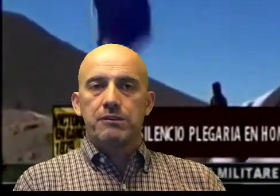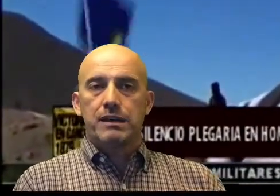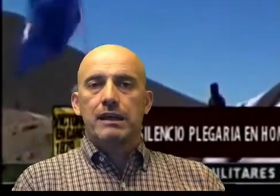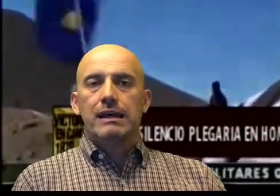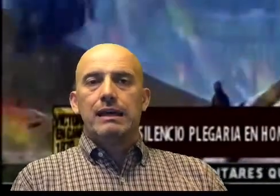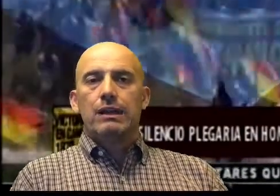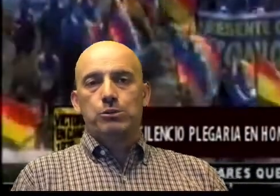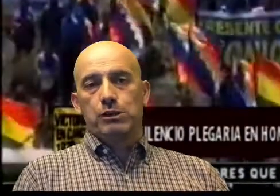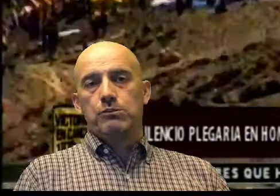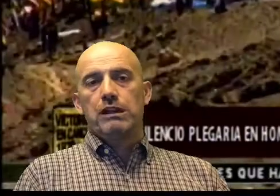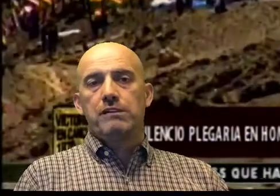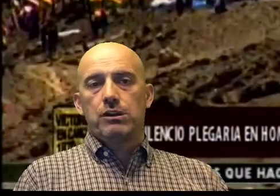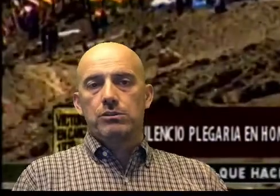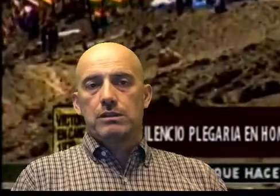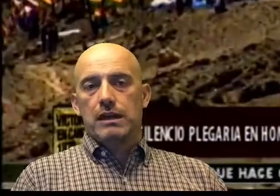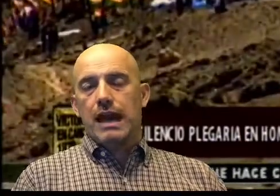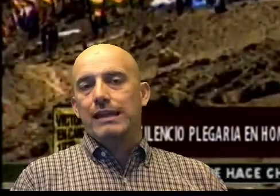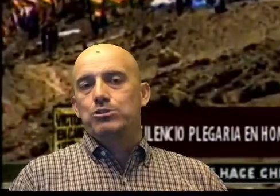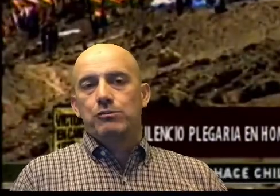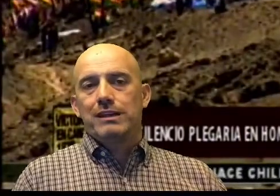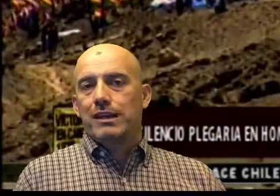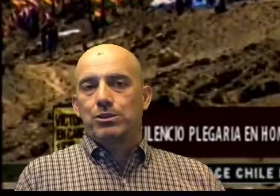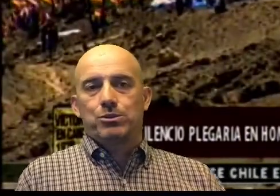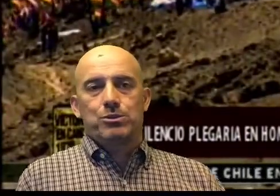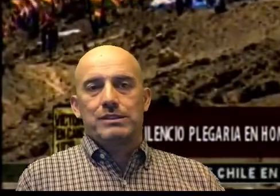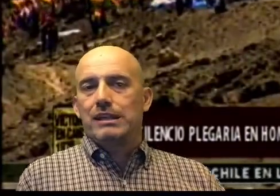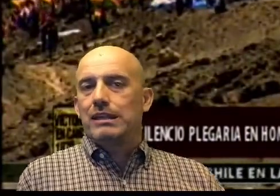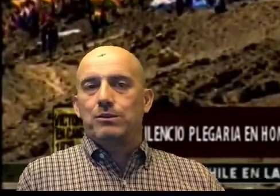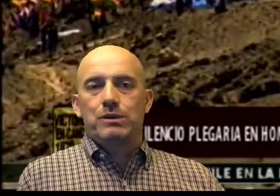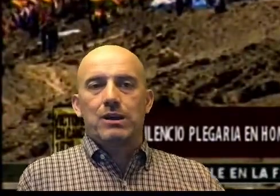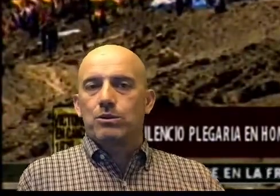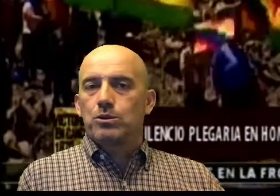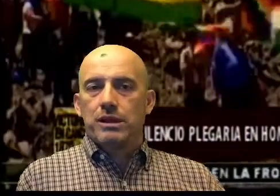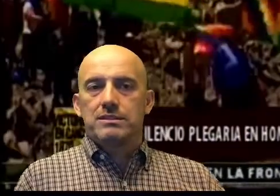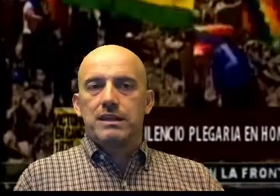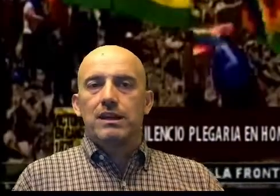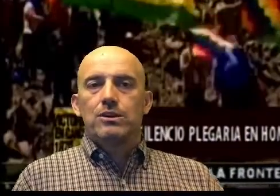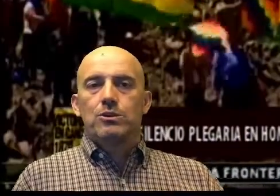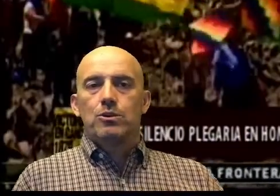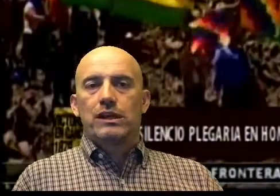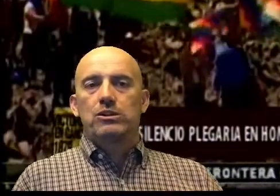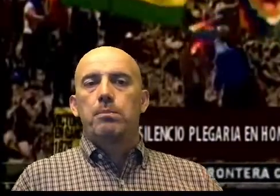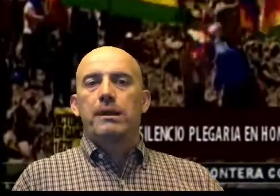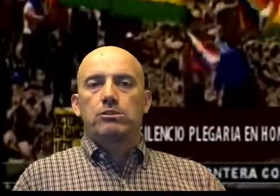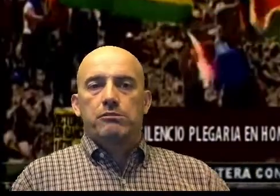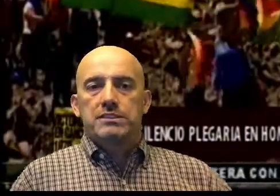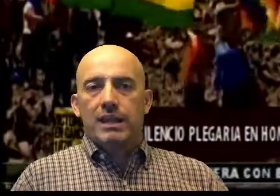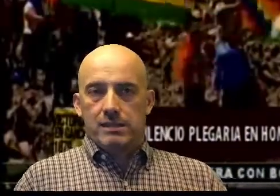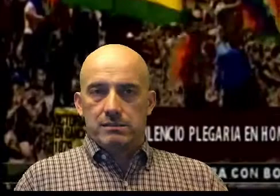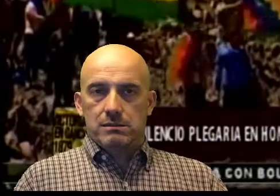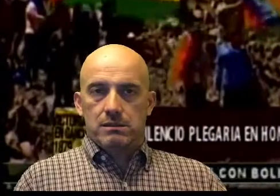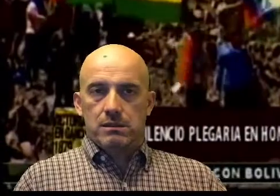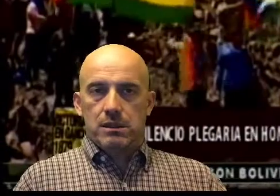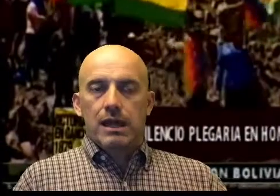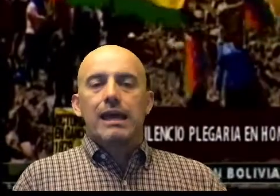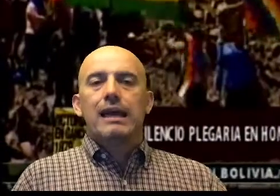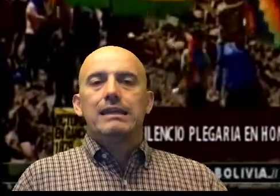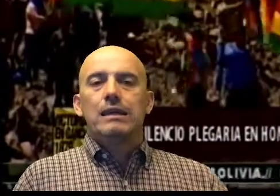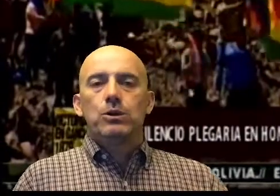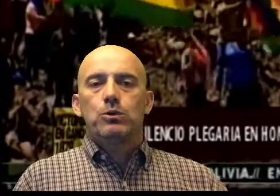pues bien los tener bolivia nos han hecho ver que esto no tiene ninguna congruencia con lo que es en los partos oficiales